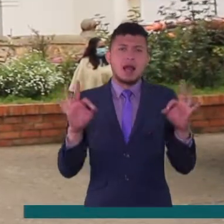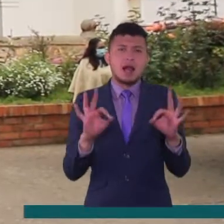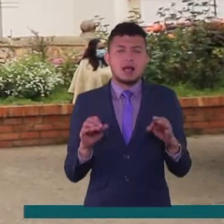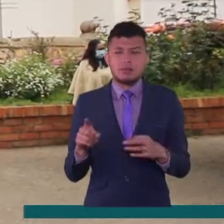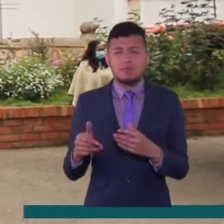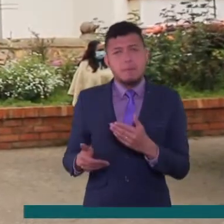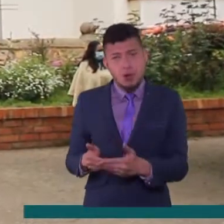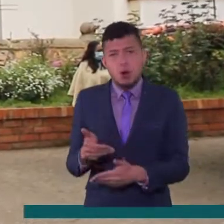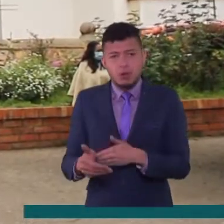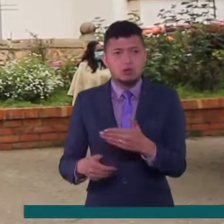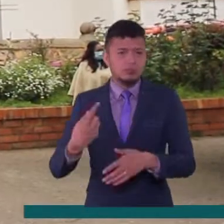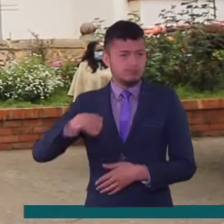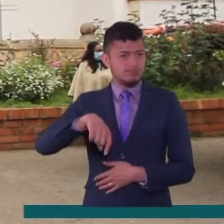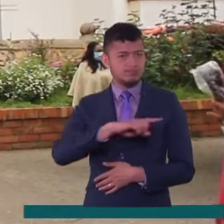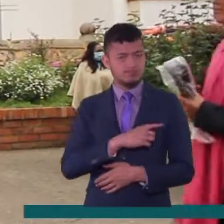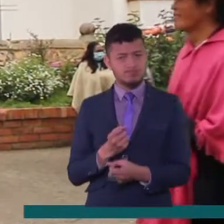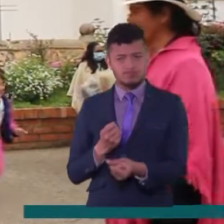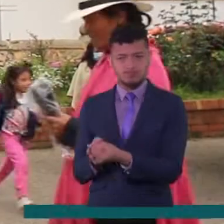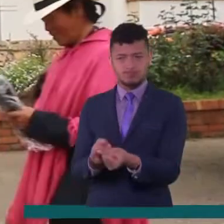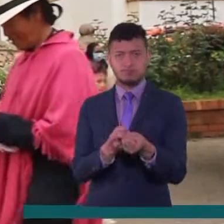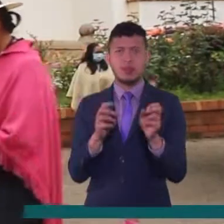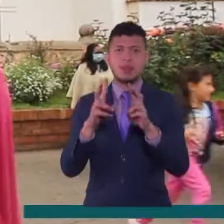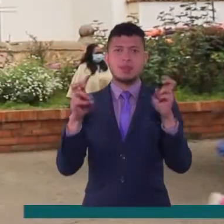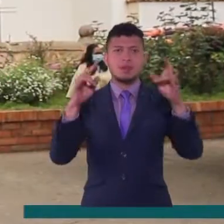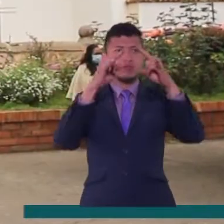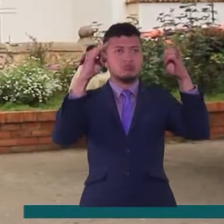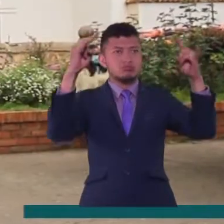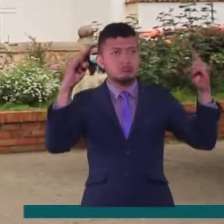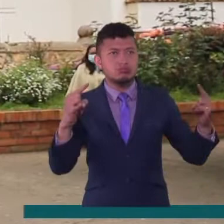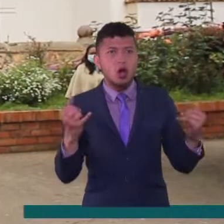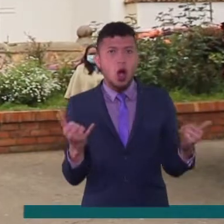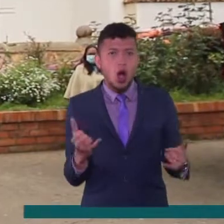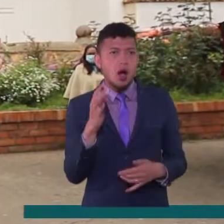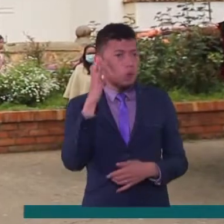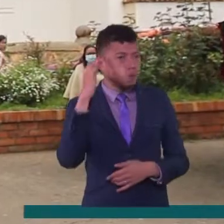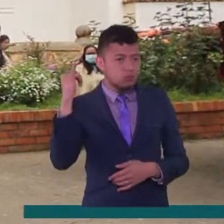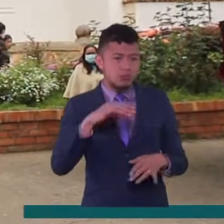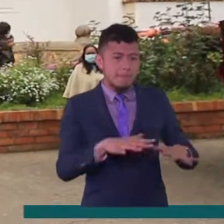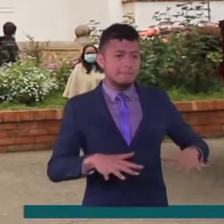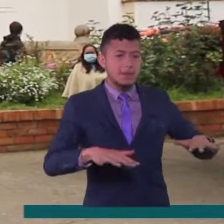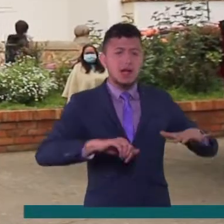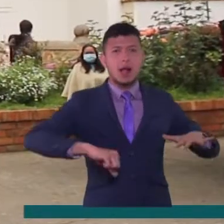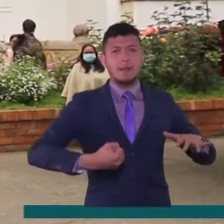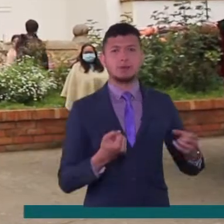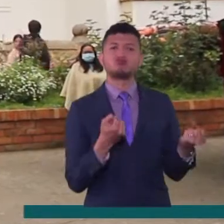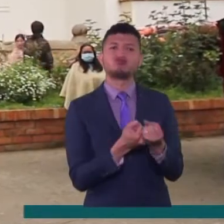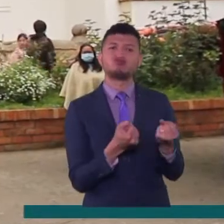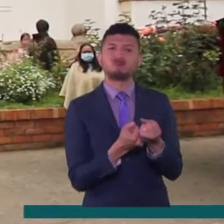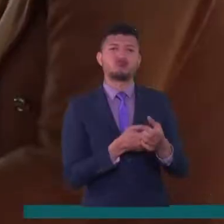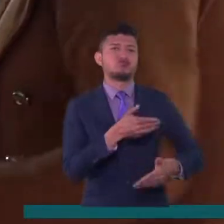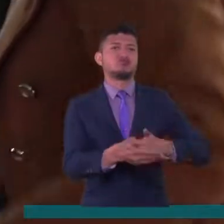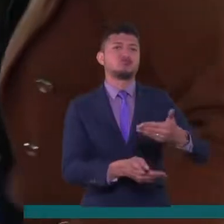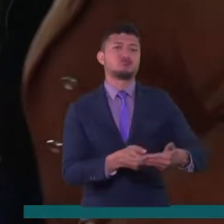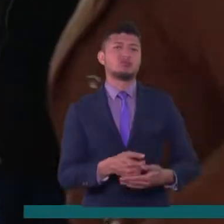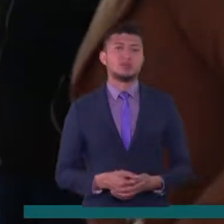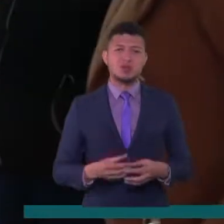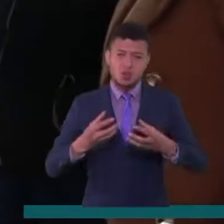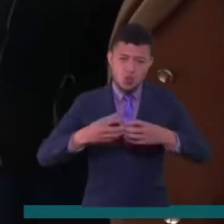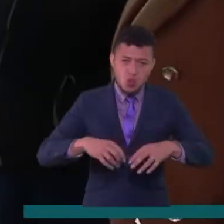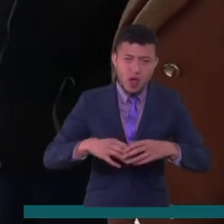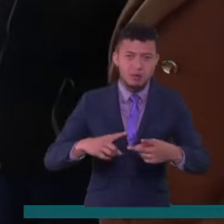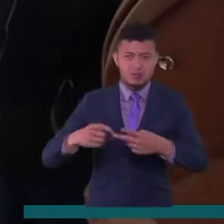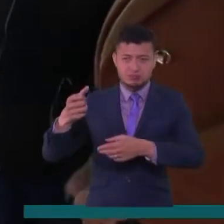pues poco a poco fuimos fortaleciendo el tema de los invernaderos y hoy ya tenemos la placita campesina que se ha venido fortaleciendo.